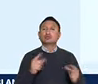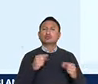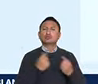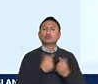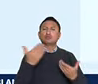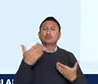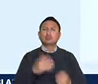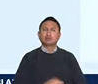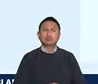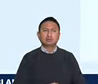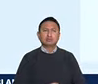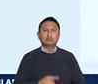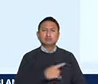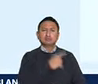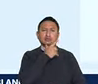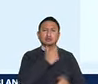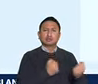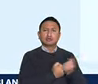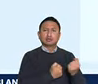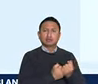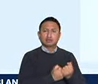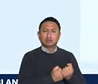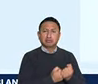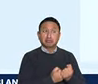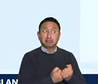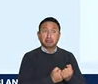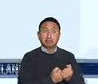Quijano? Bueno, vamos a ver. Ahí sí.